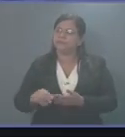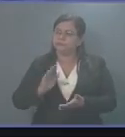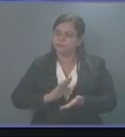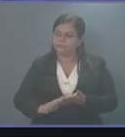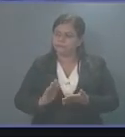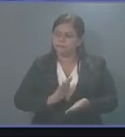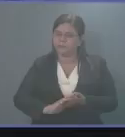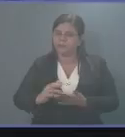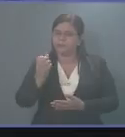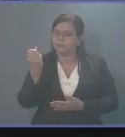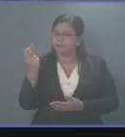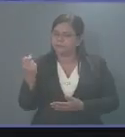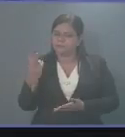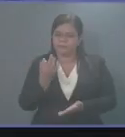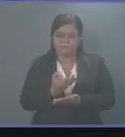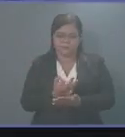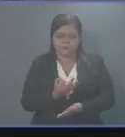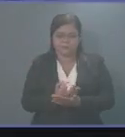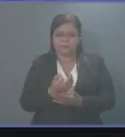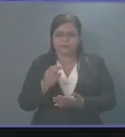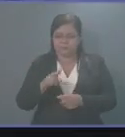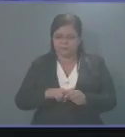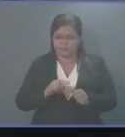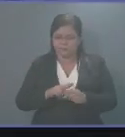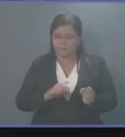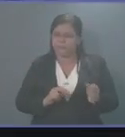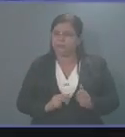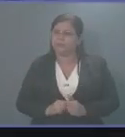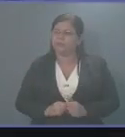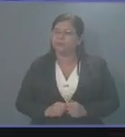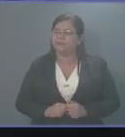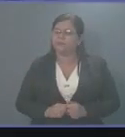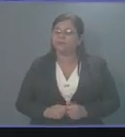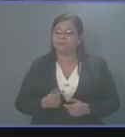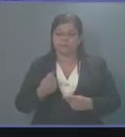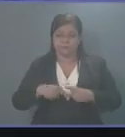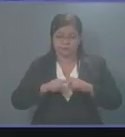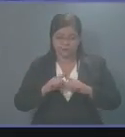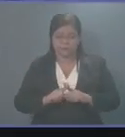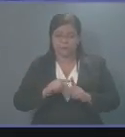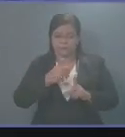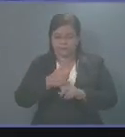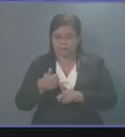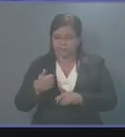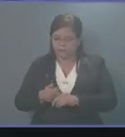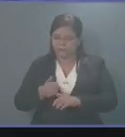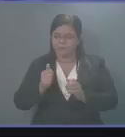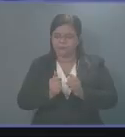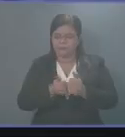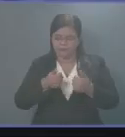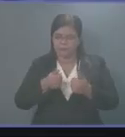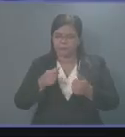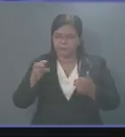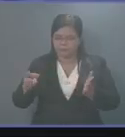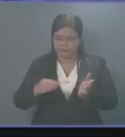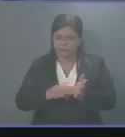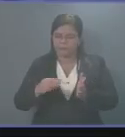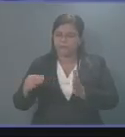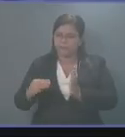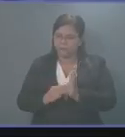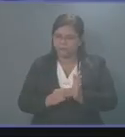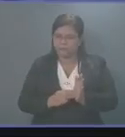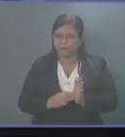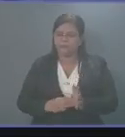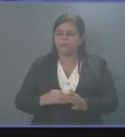12 centavos de dólar de los Estados Unidos de América por cada millar o fracción de millar, con un